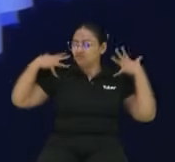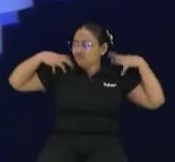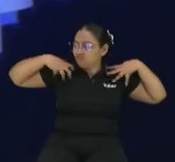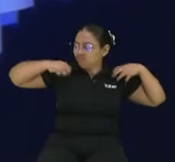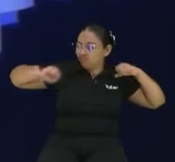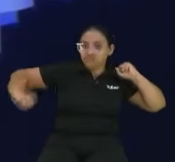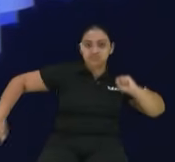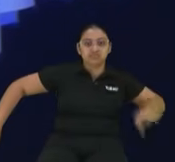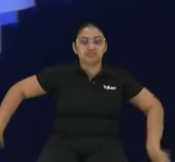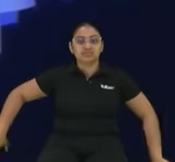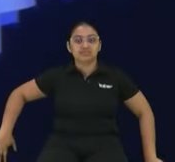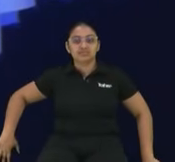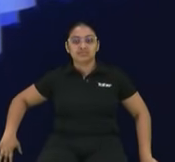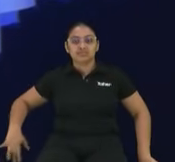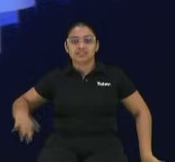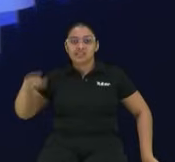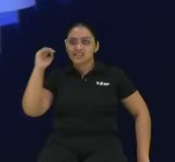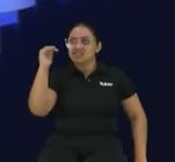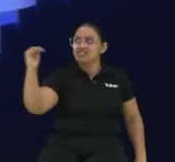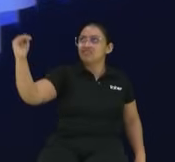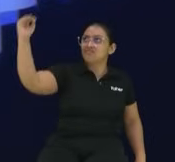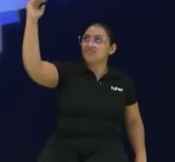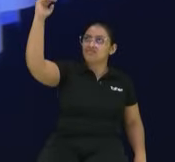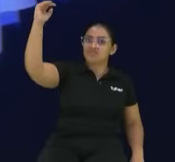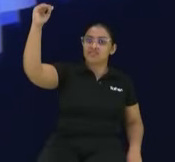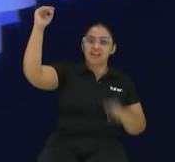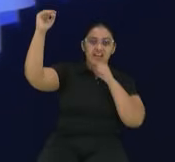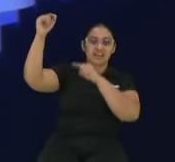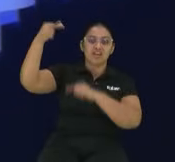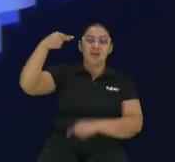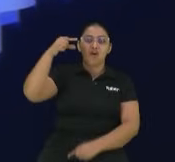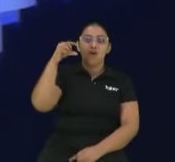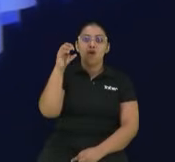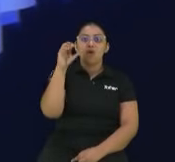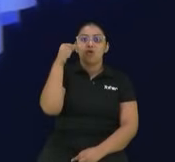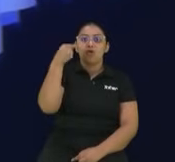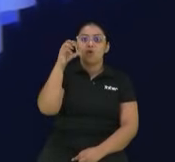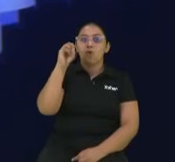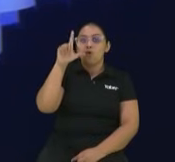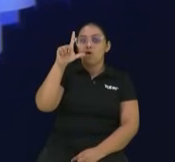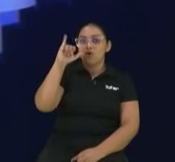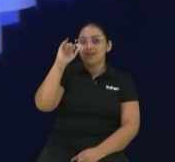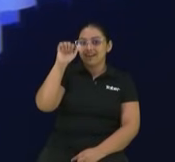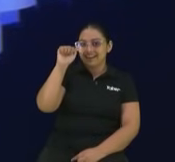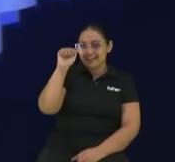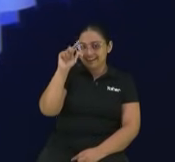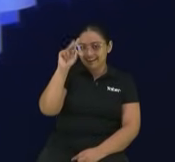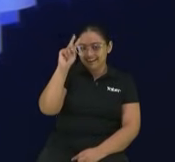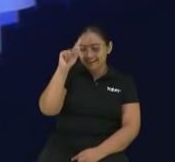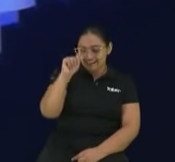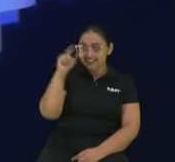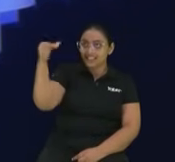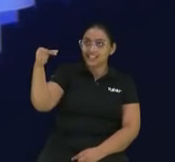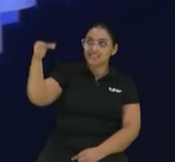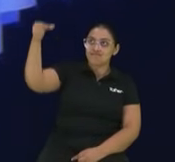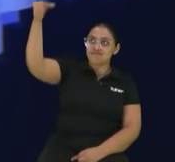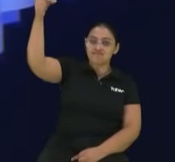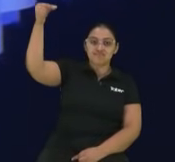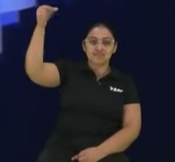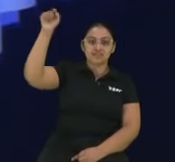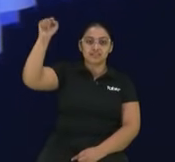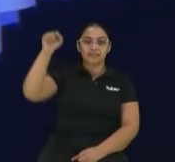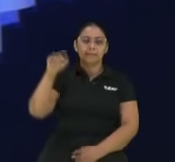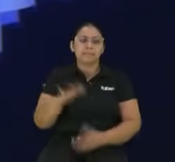gigante Alguien sabe cómo se llamaba Goliat de gat la gente de gat y Goliat dicen los